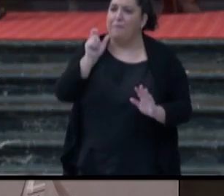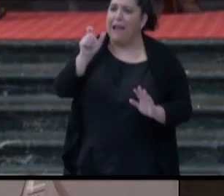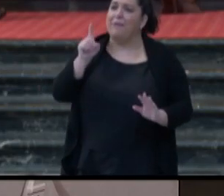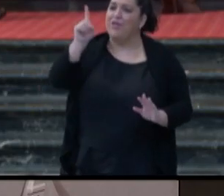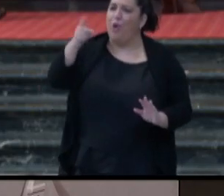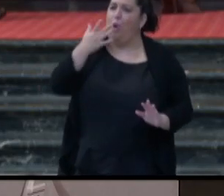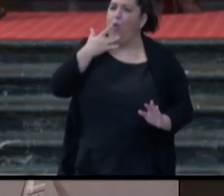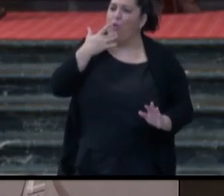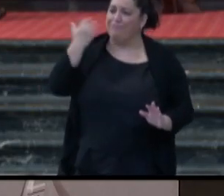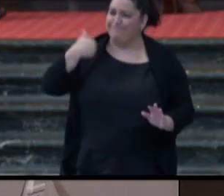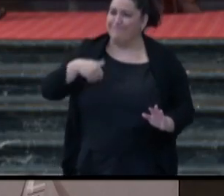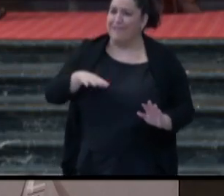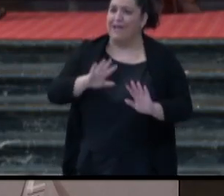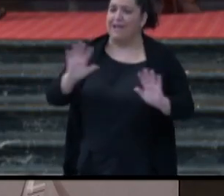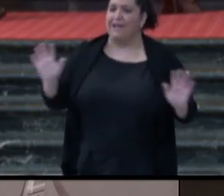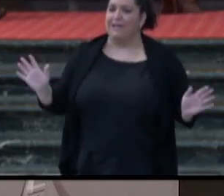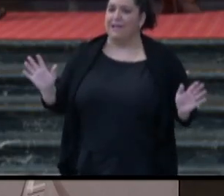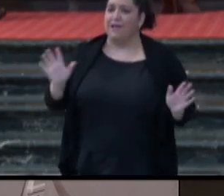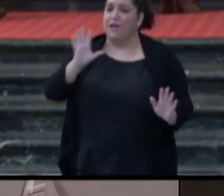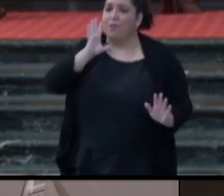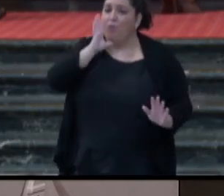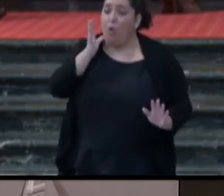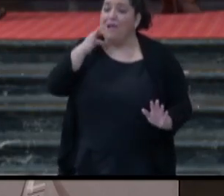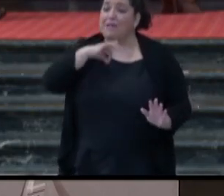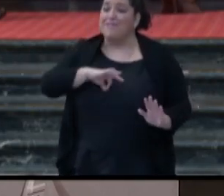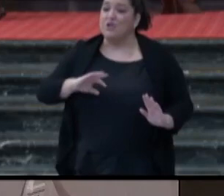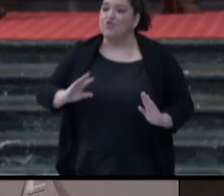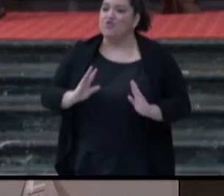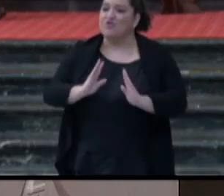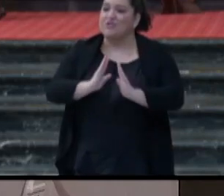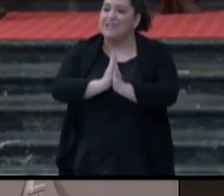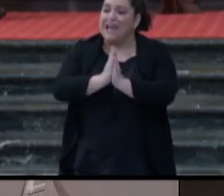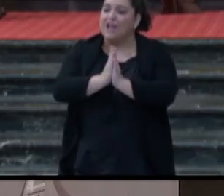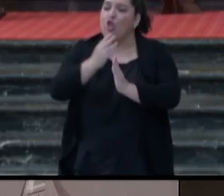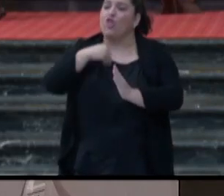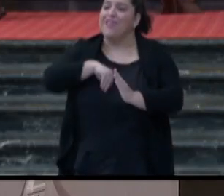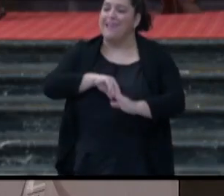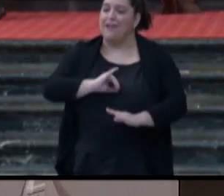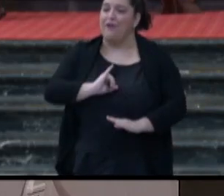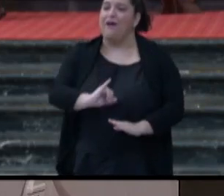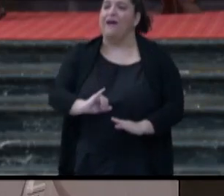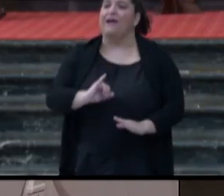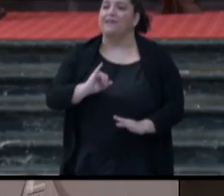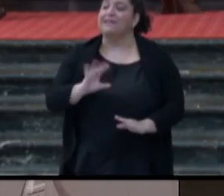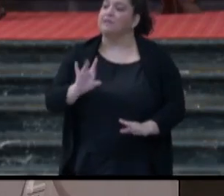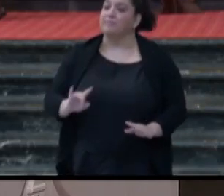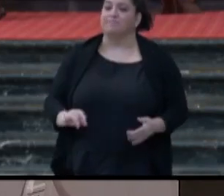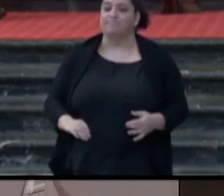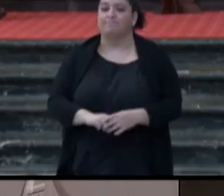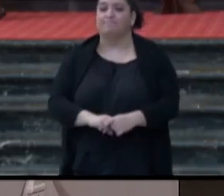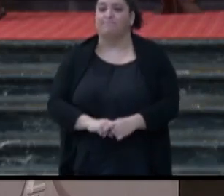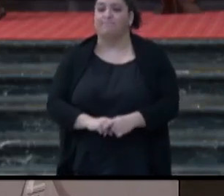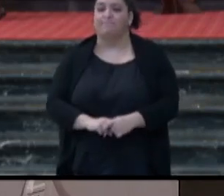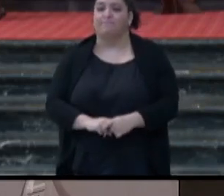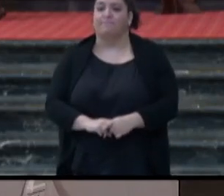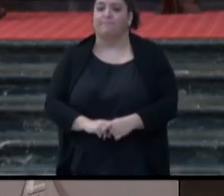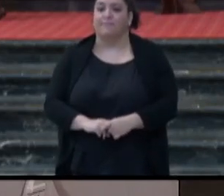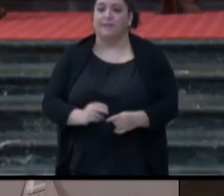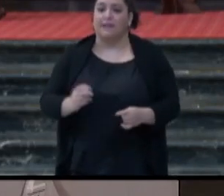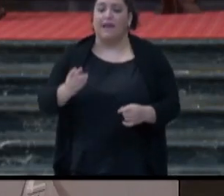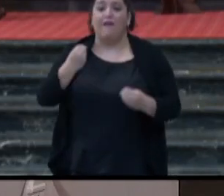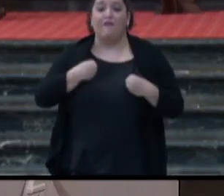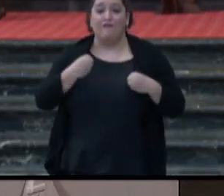Dios porque teníais el espíritu santo en vosotros sí a lo largo de toda